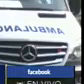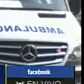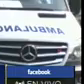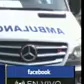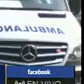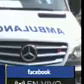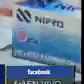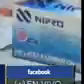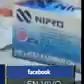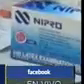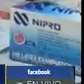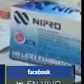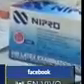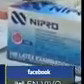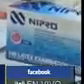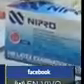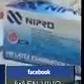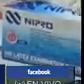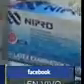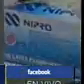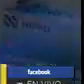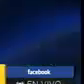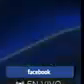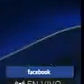-19. Ya le contamos los detalles.